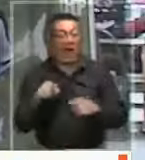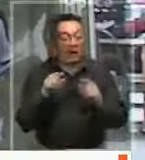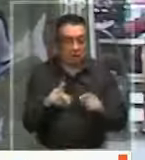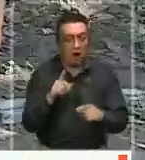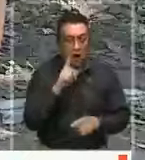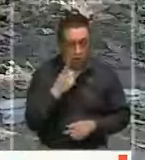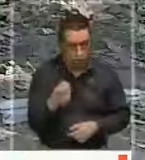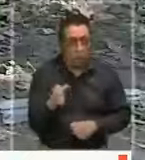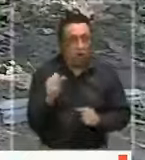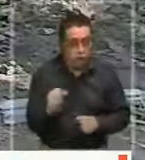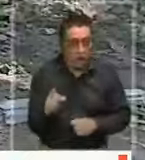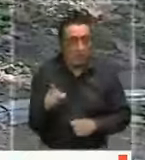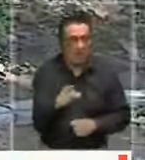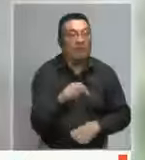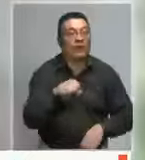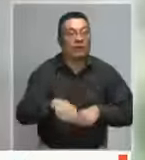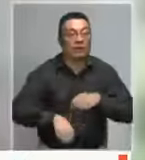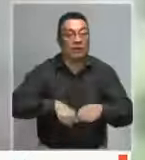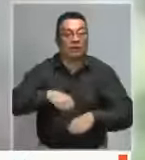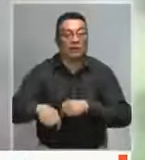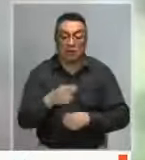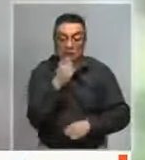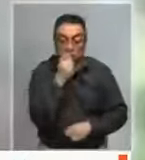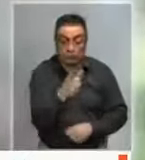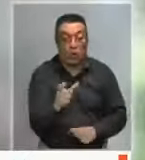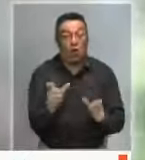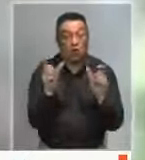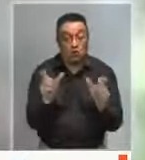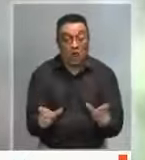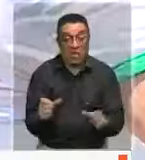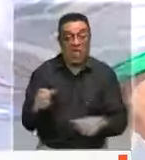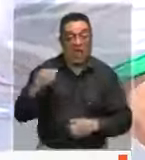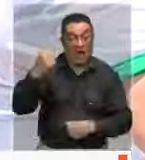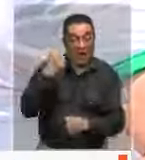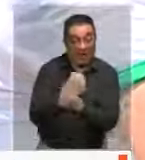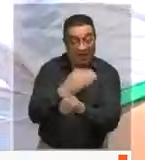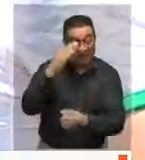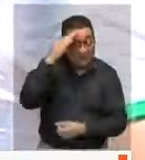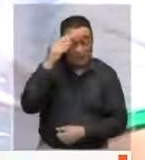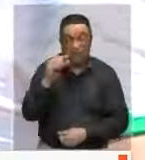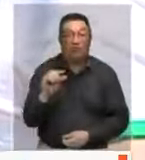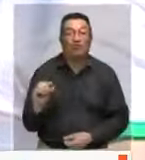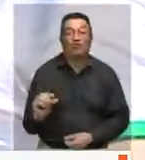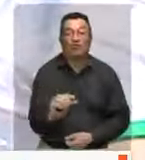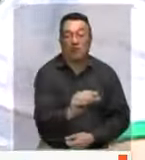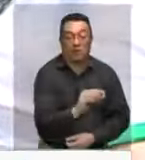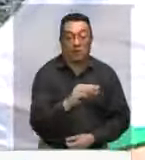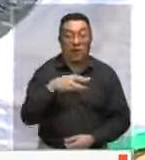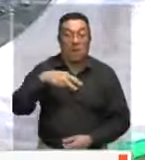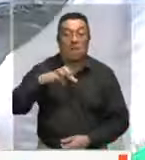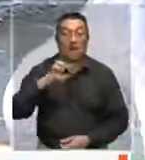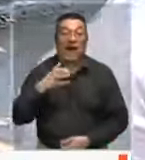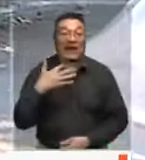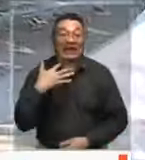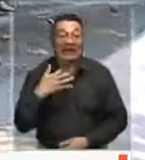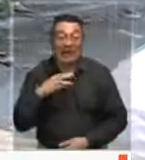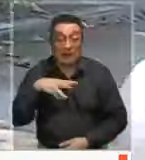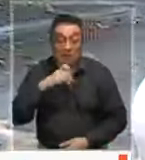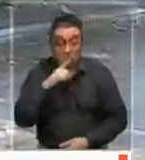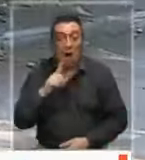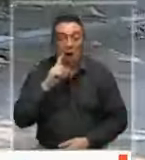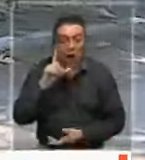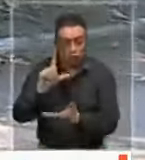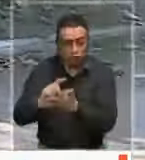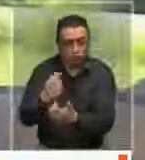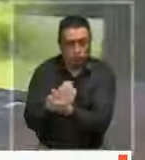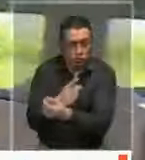de fuego. Los ciclistas denuncian que guardias y carabineros no dan abasto, pese a que Parque Met cuenta con su propia tenencia.